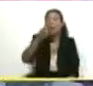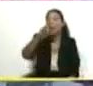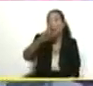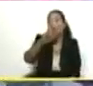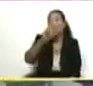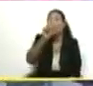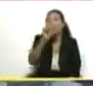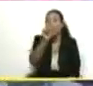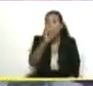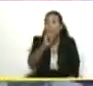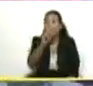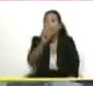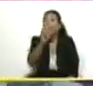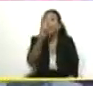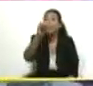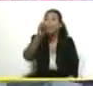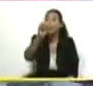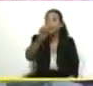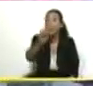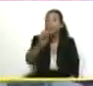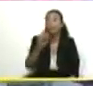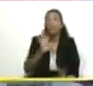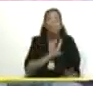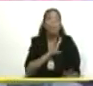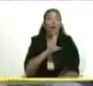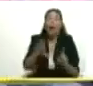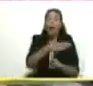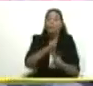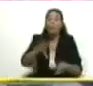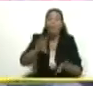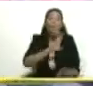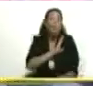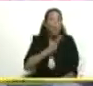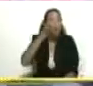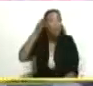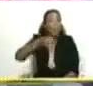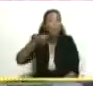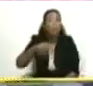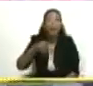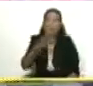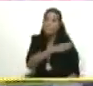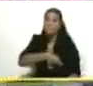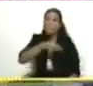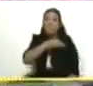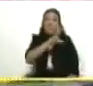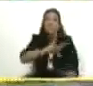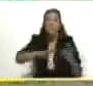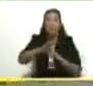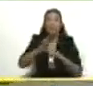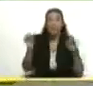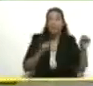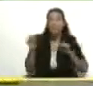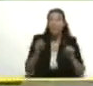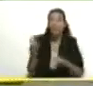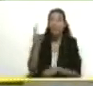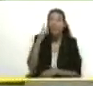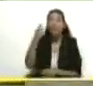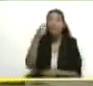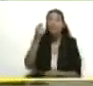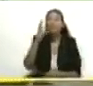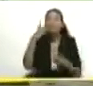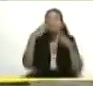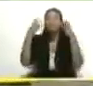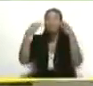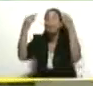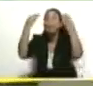la poesía y el canto popular venezolano. Sería Misión Canto y Ritmo Popular